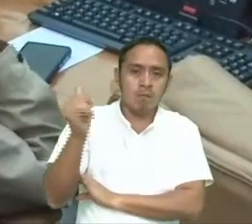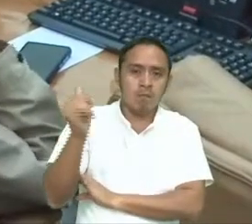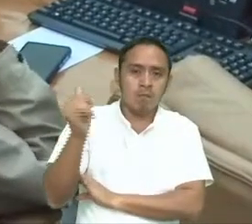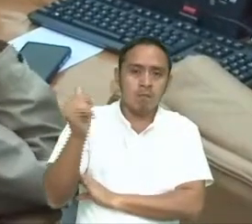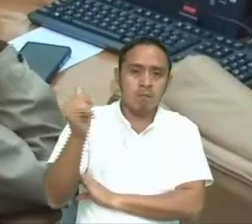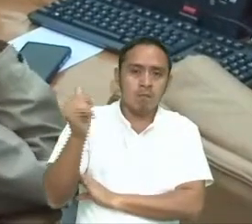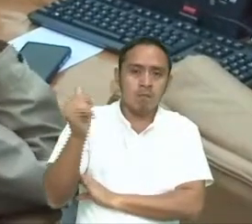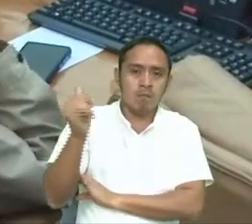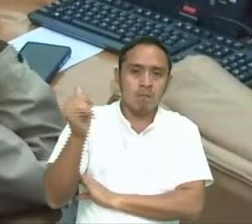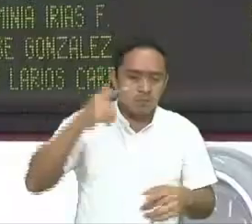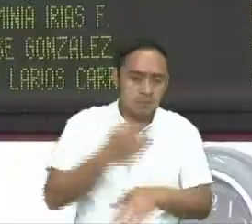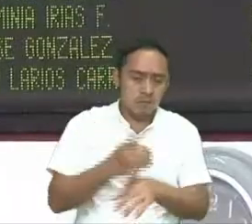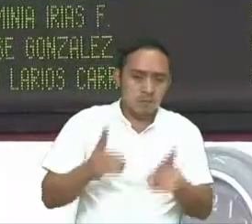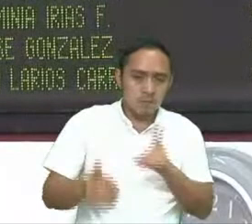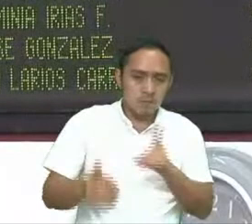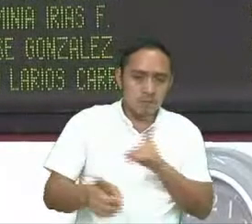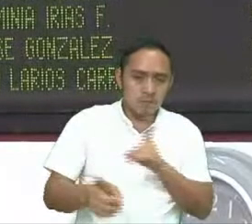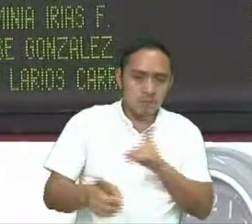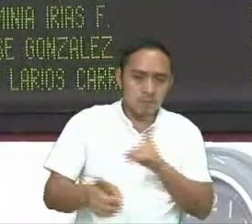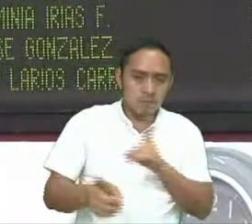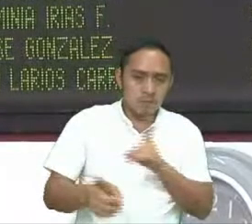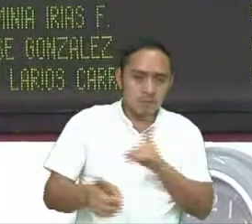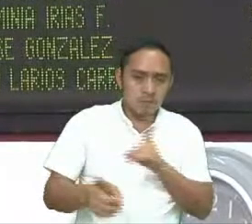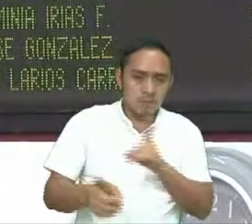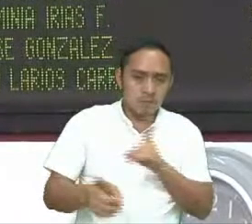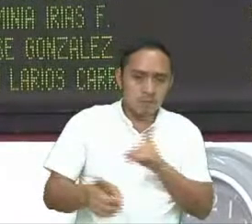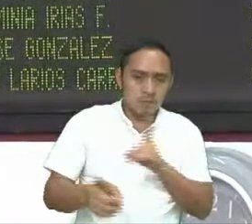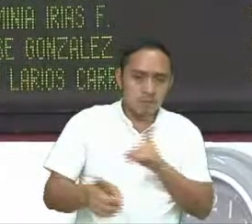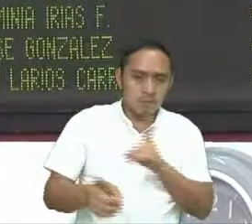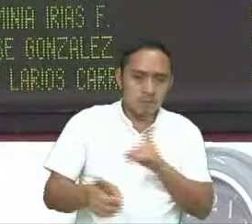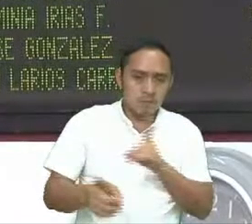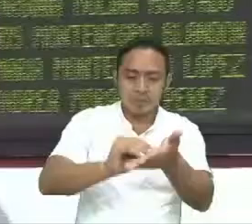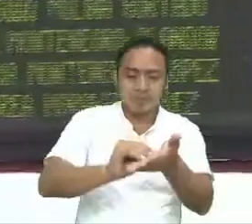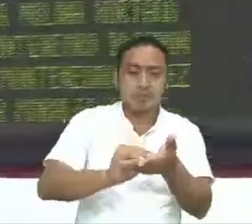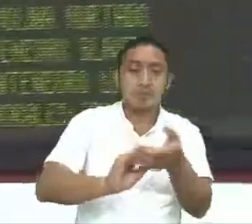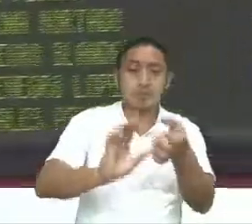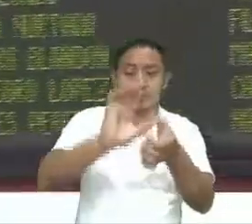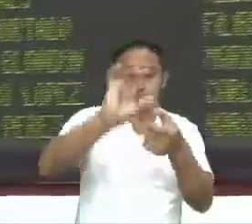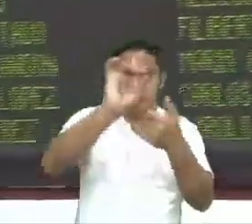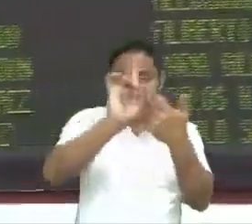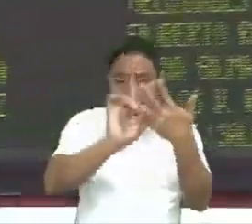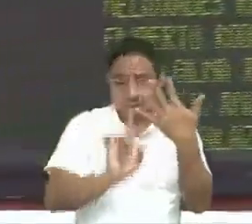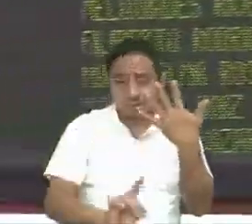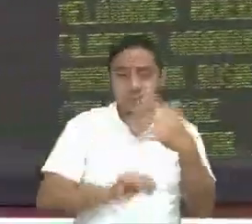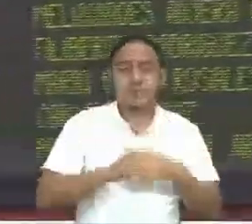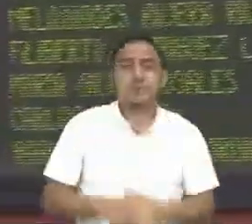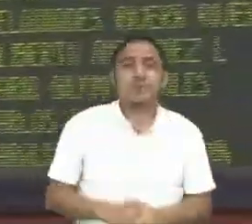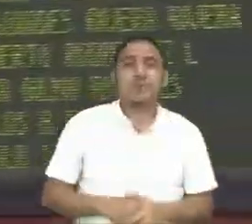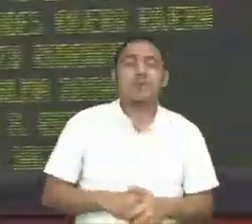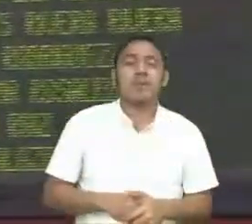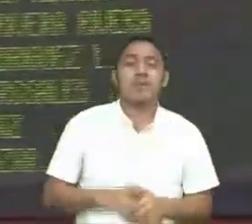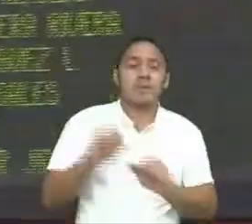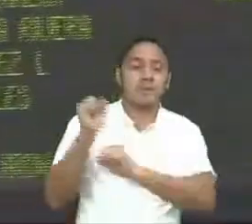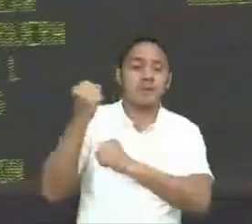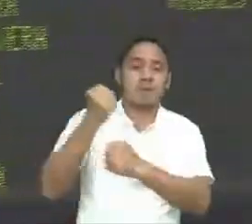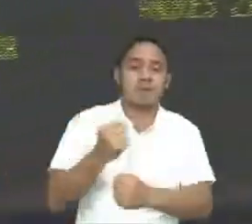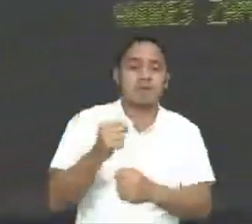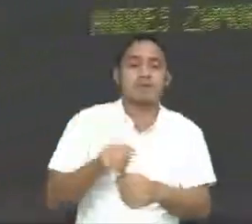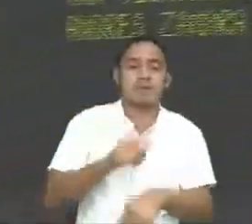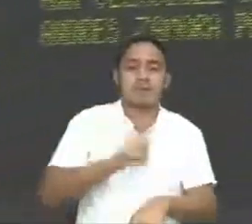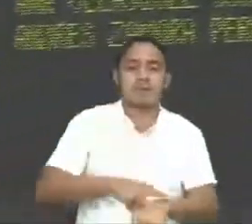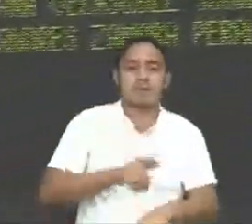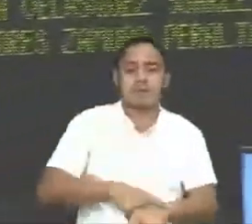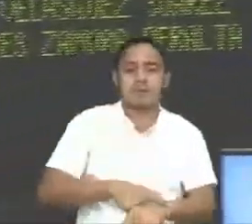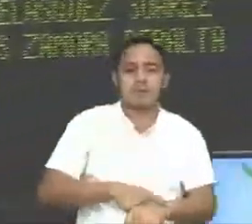y establecer un pensamiento único. Los diputados sandinistas y gobernación han cerrado más de 1.100 ONGs, tanto